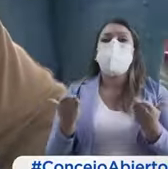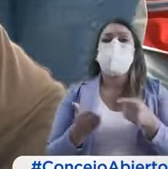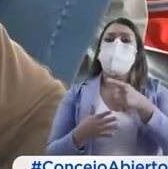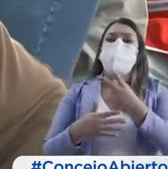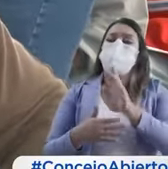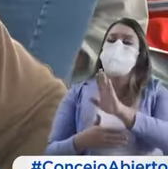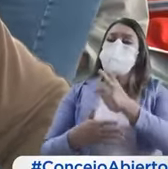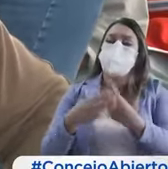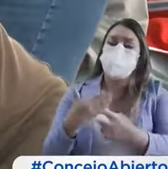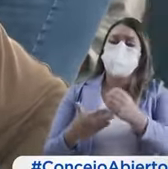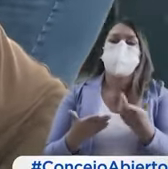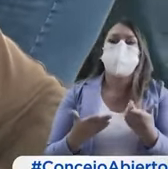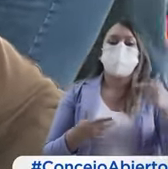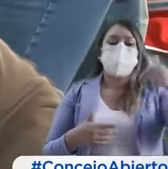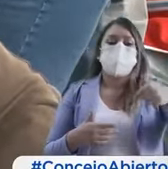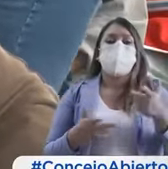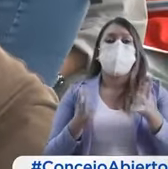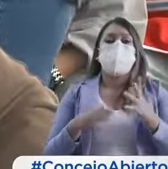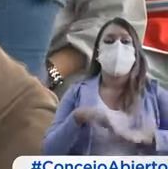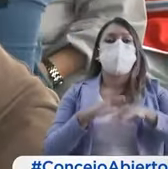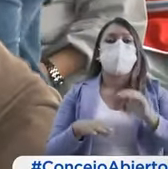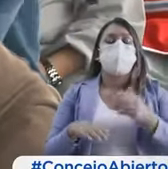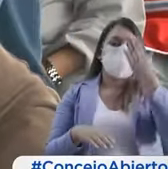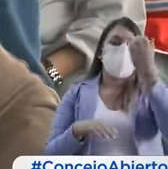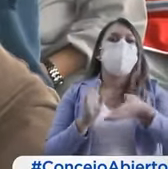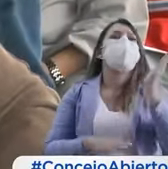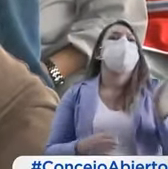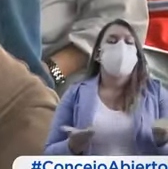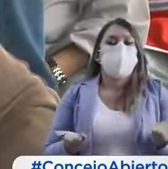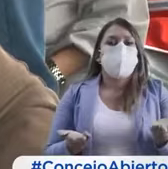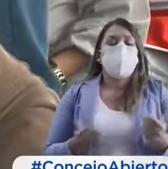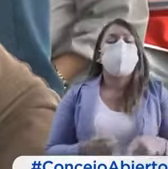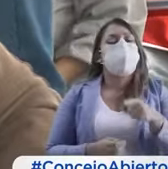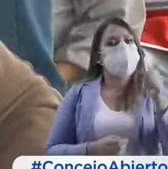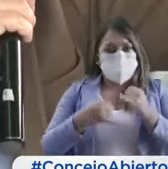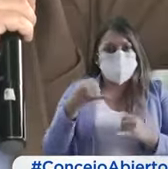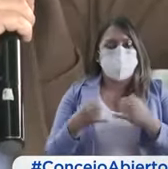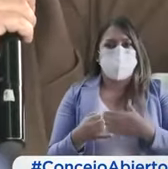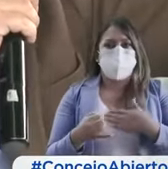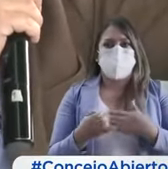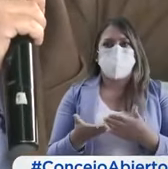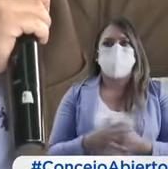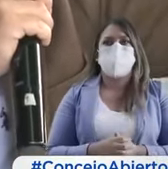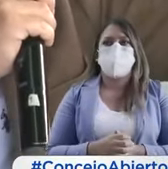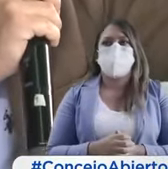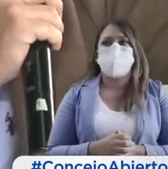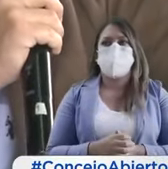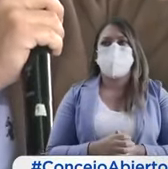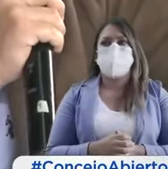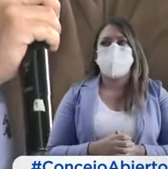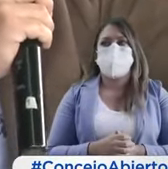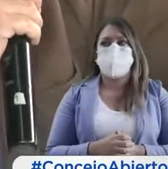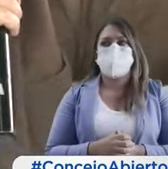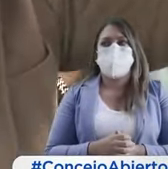alcalde? Su hijo ya no está en el país. Si es inocente, ¿por qué se va? Esas preguntas hay que responderle a la ciudad. Incluido. Permítame 10 segundos para